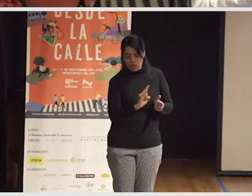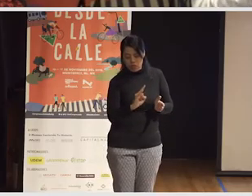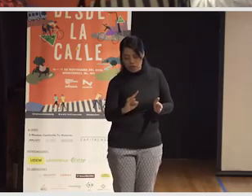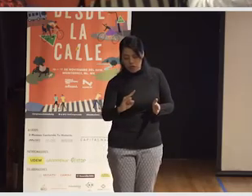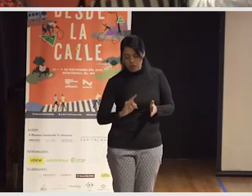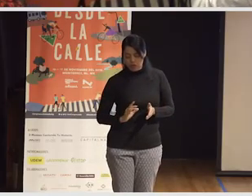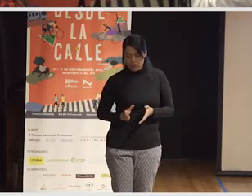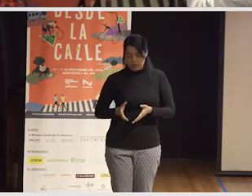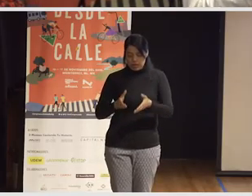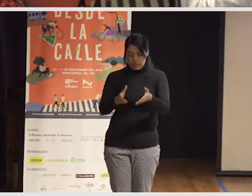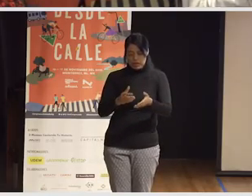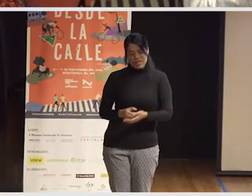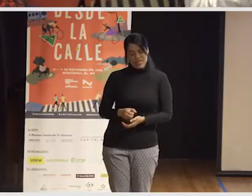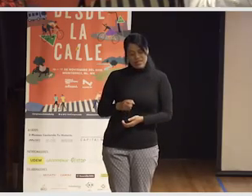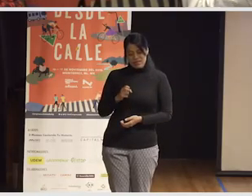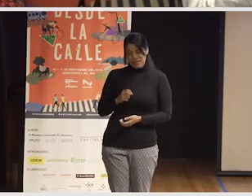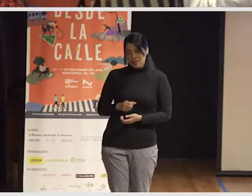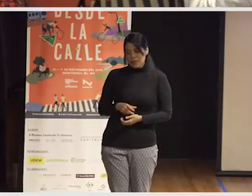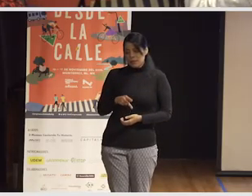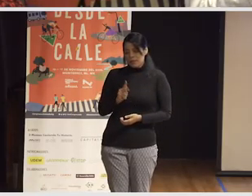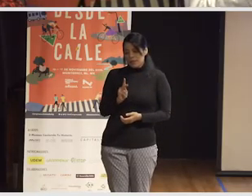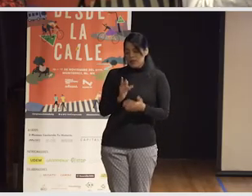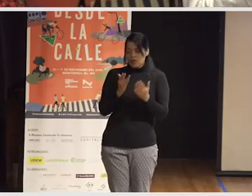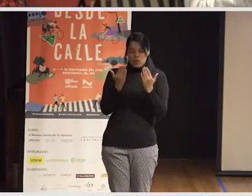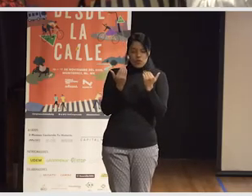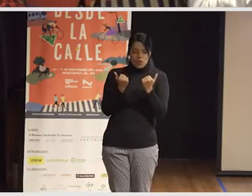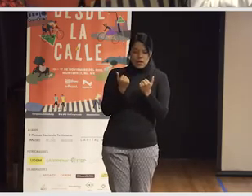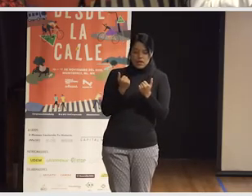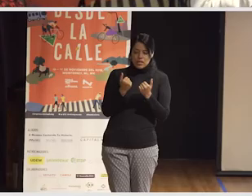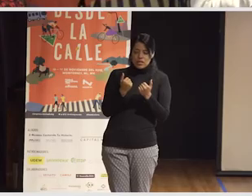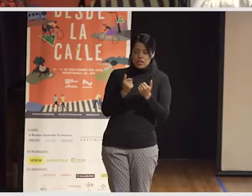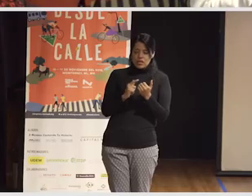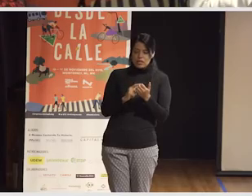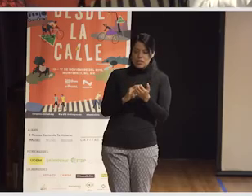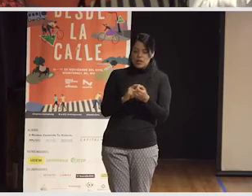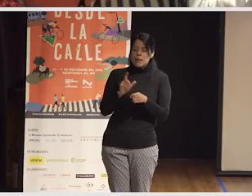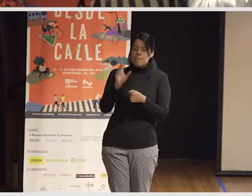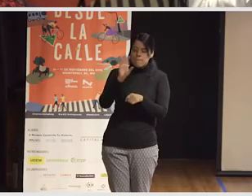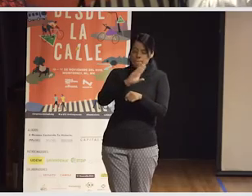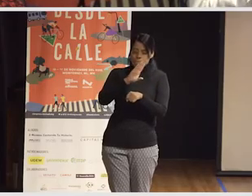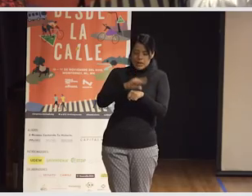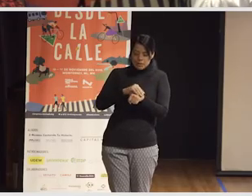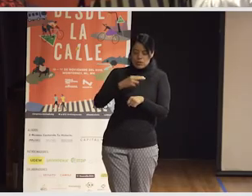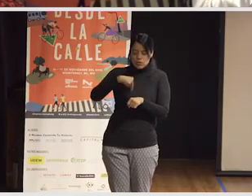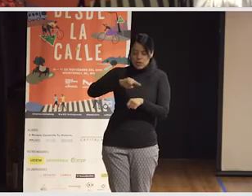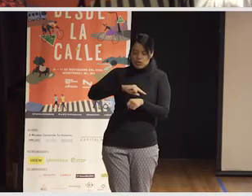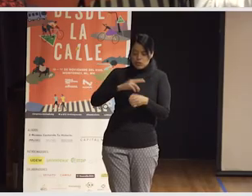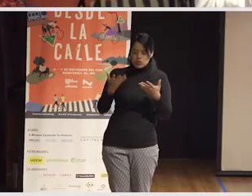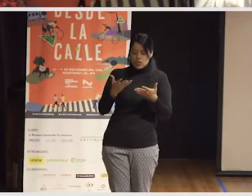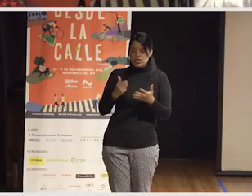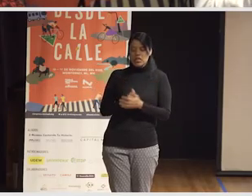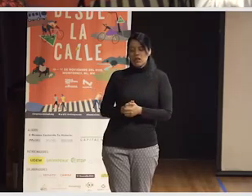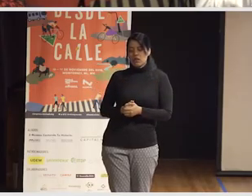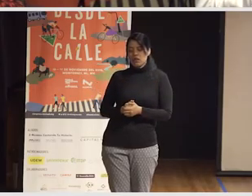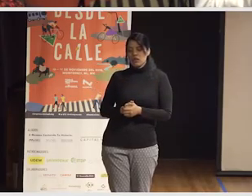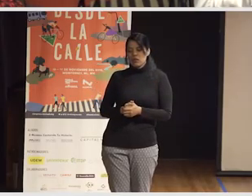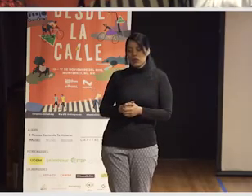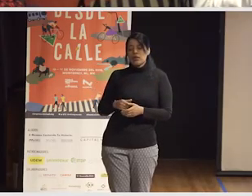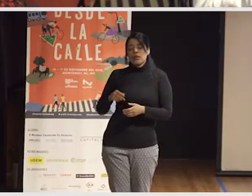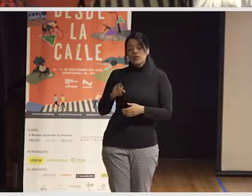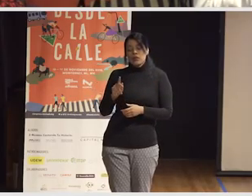pero pues no hay un no hay una etiqueta como tal para eso lo que sí es que ha sido también muy muy